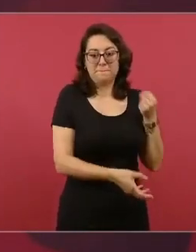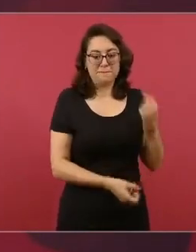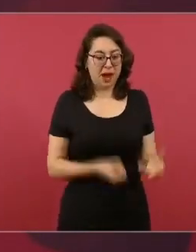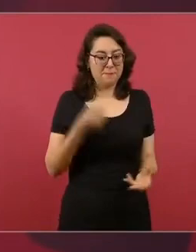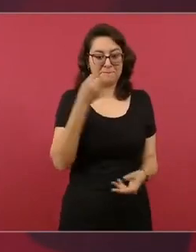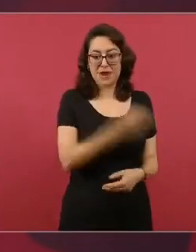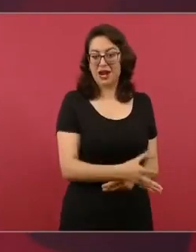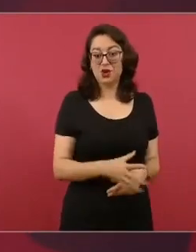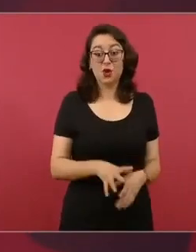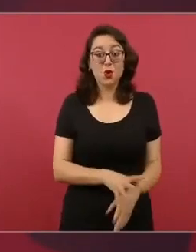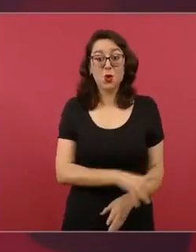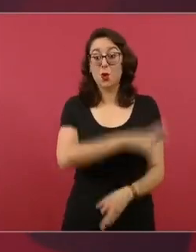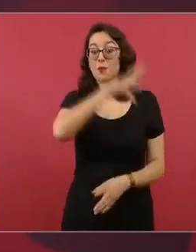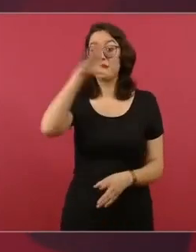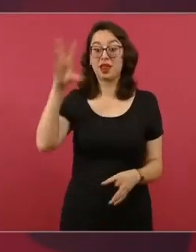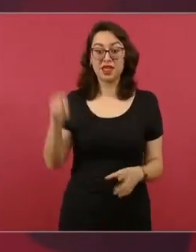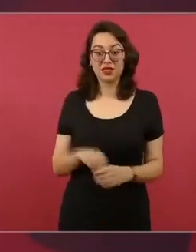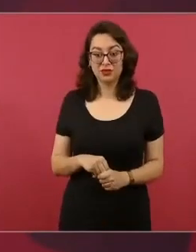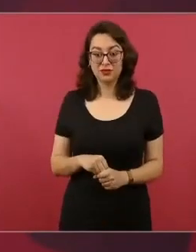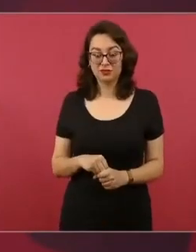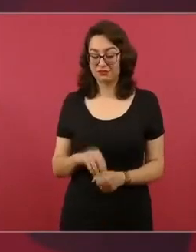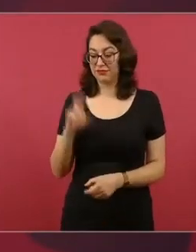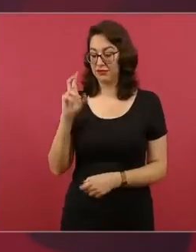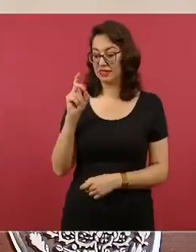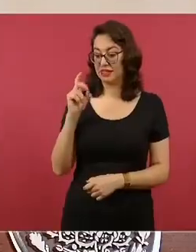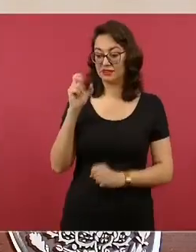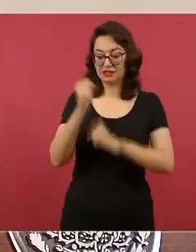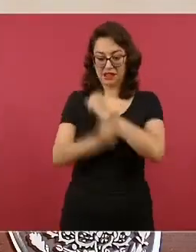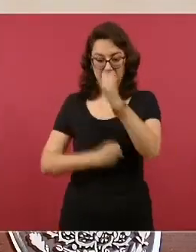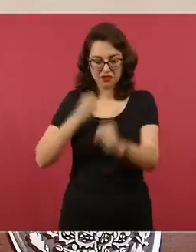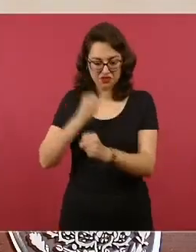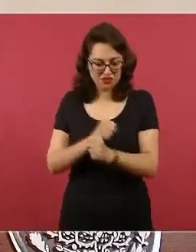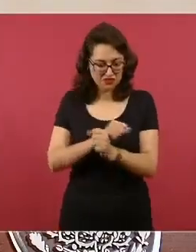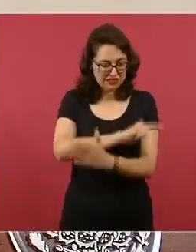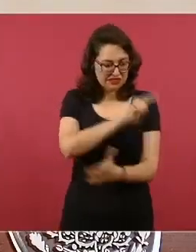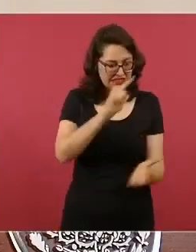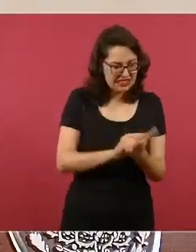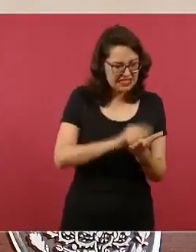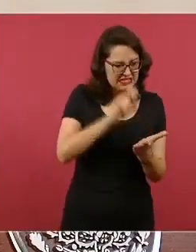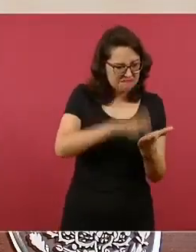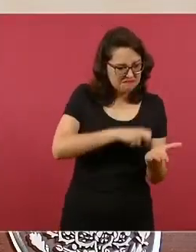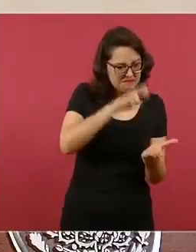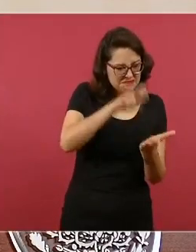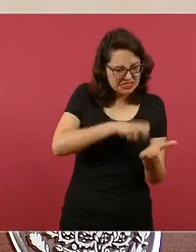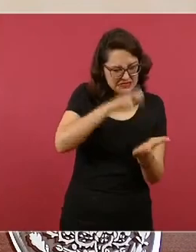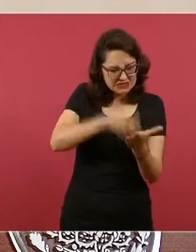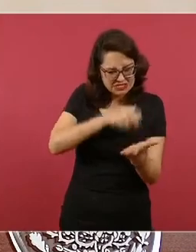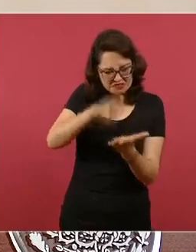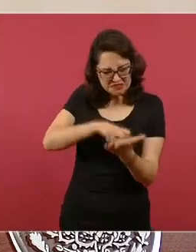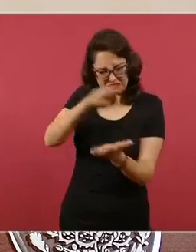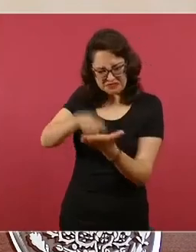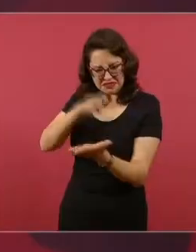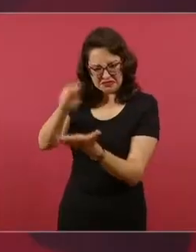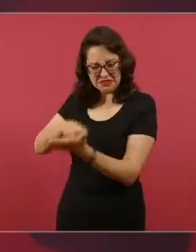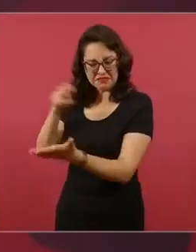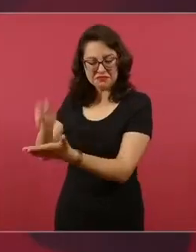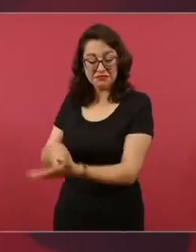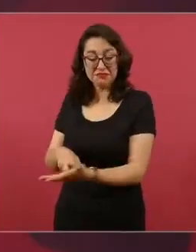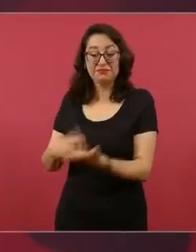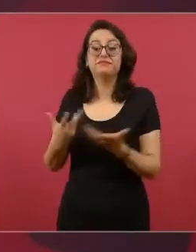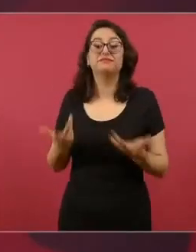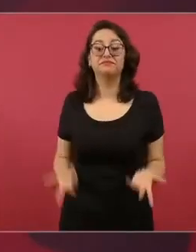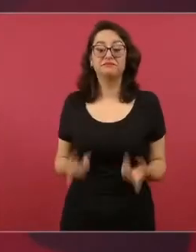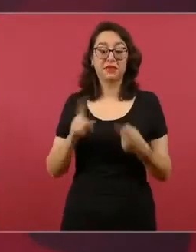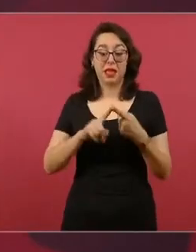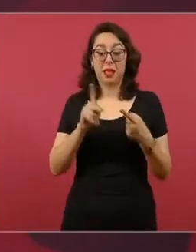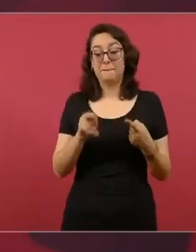Todas. En 30 años, y todas fueron votadas por legisladores